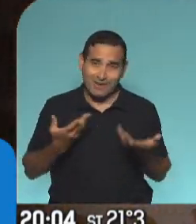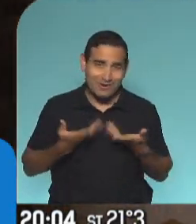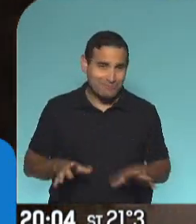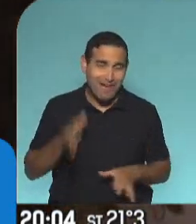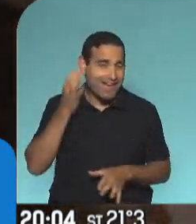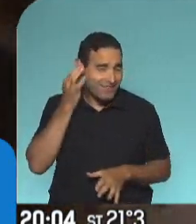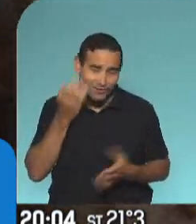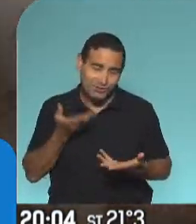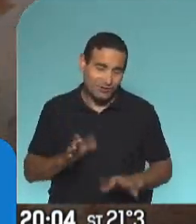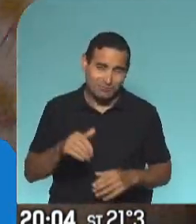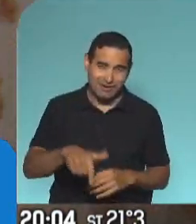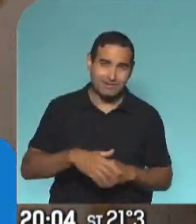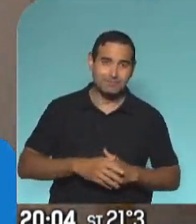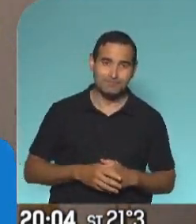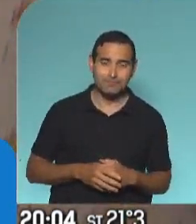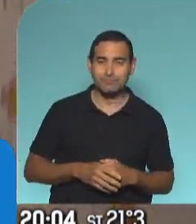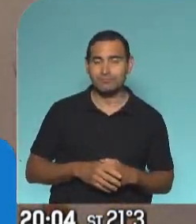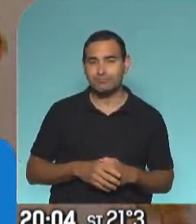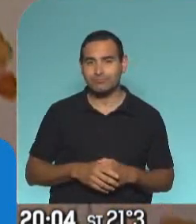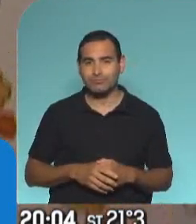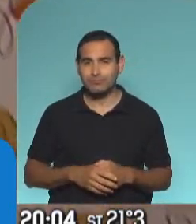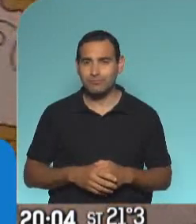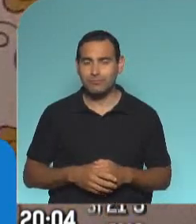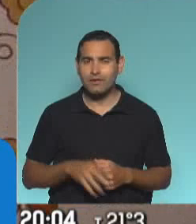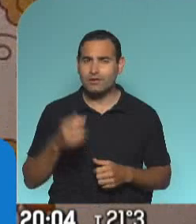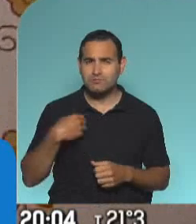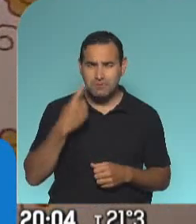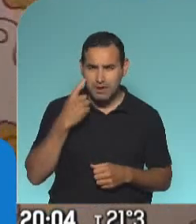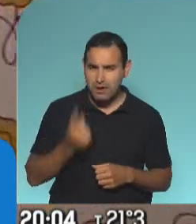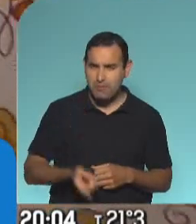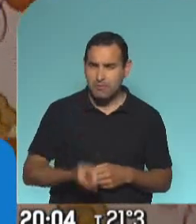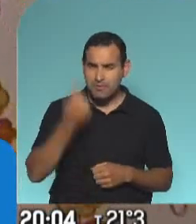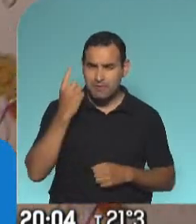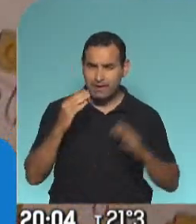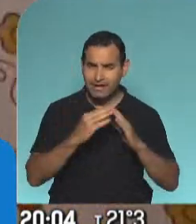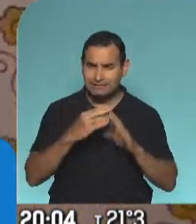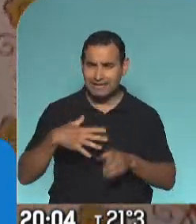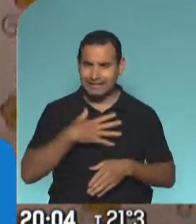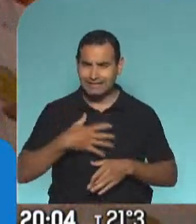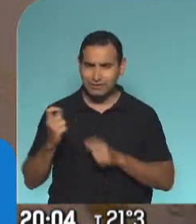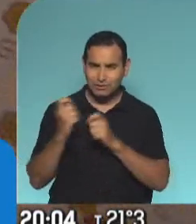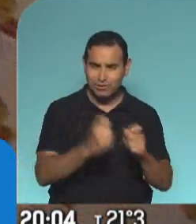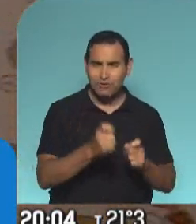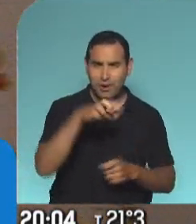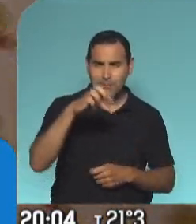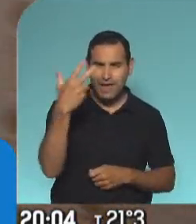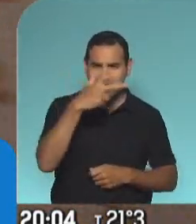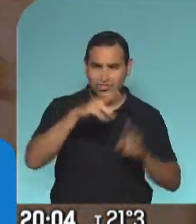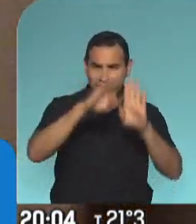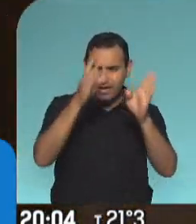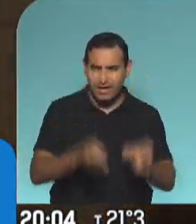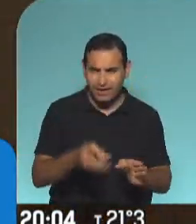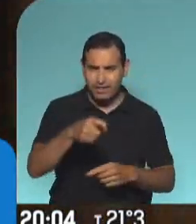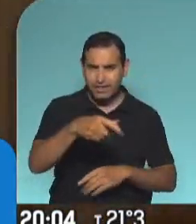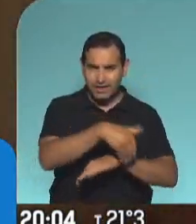tenía su vida normal acá. Alberto, si mal no recuerdo, la primer casa que le da Argentinos era un PH en la calle Argerich, creo que ahí conoció a